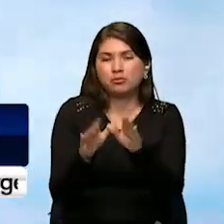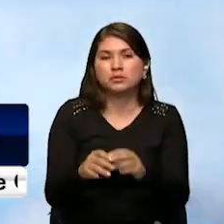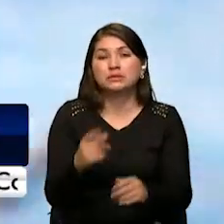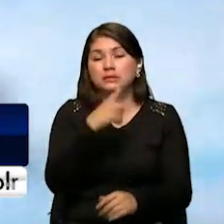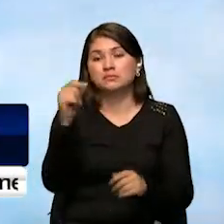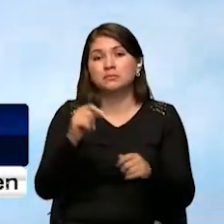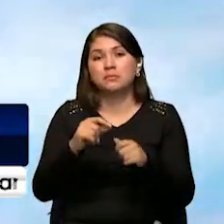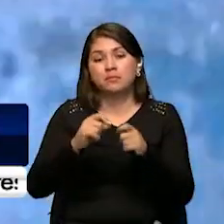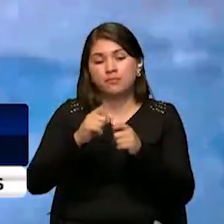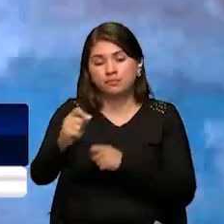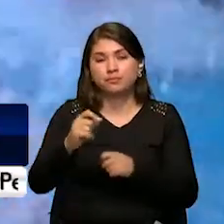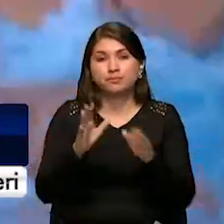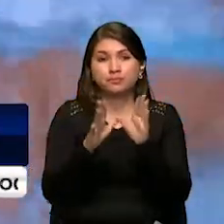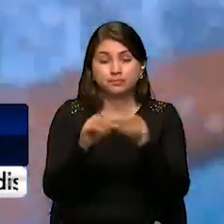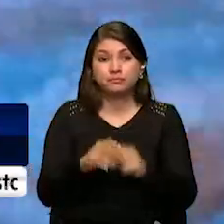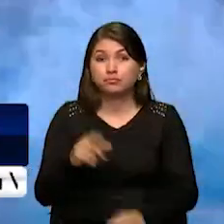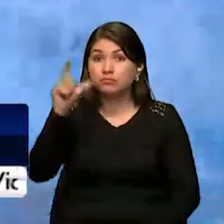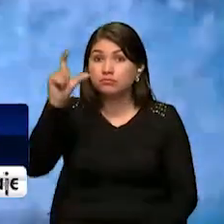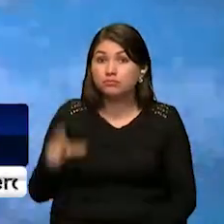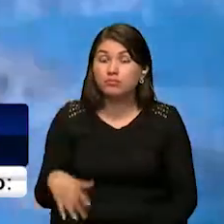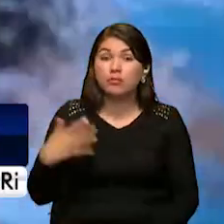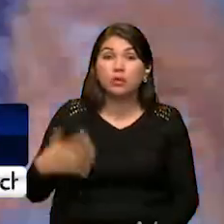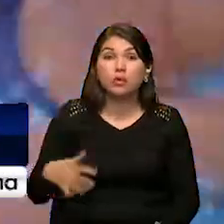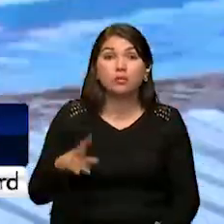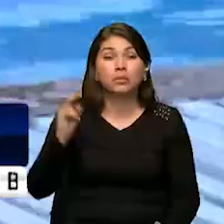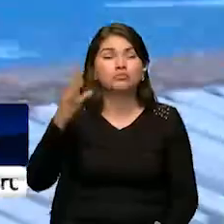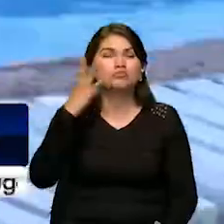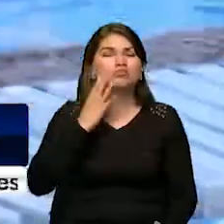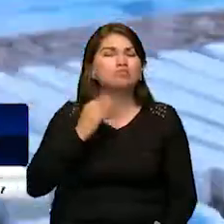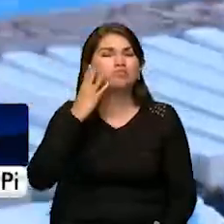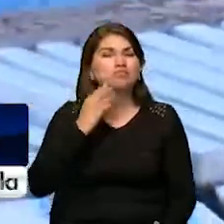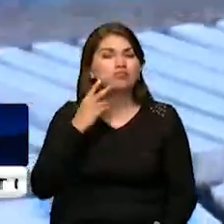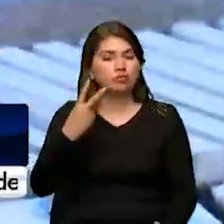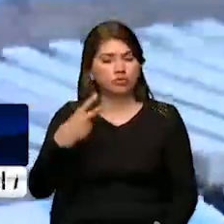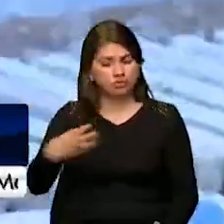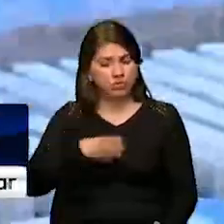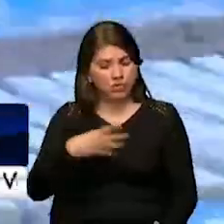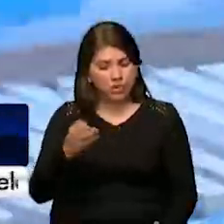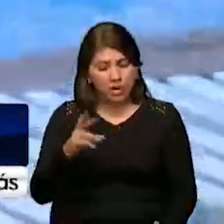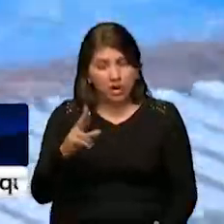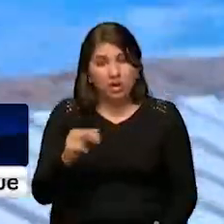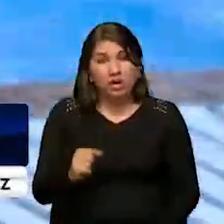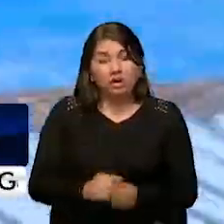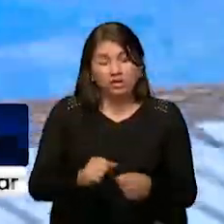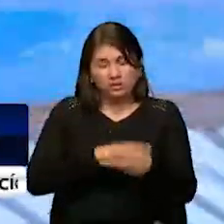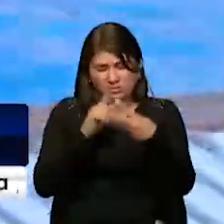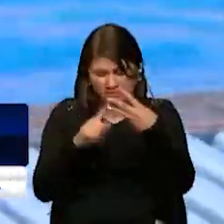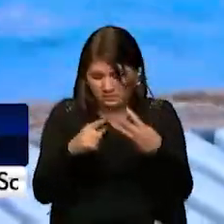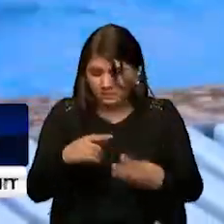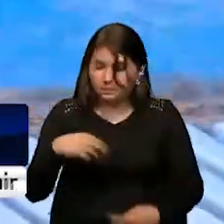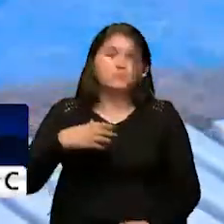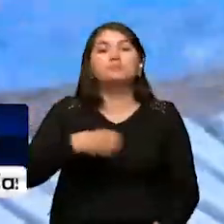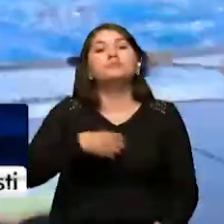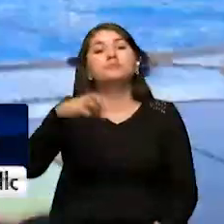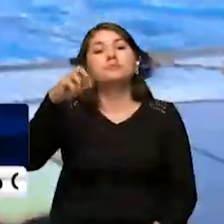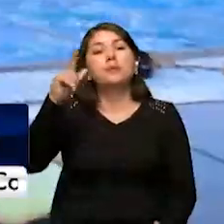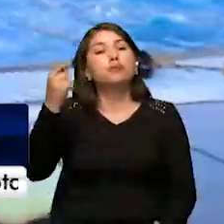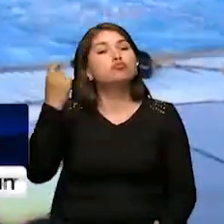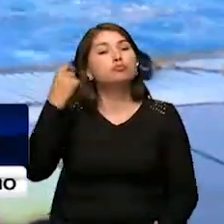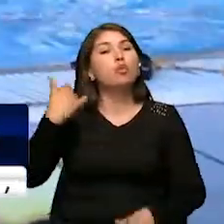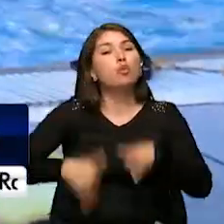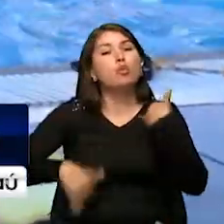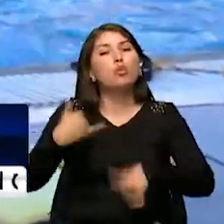16 años de edad, llega a esta nueva competencia con la experiencia de haber conseguido 2 medallas de oro y 1 de plata en la modalidad de relevos en los pasados